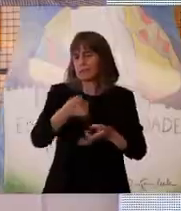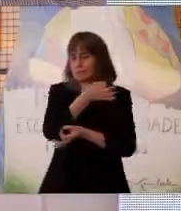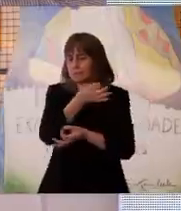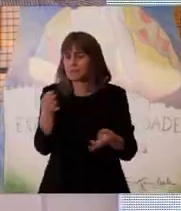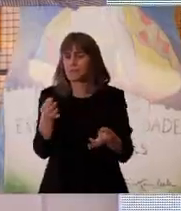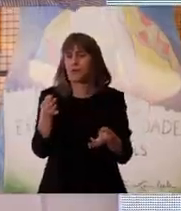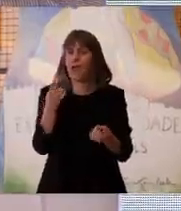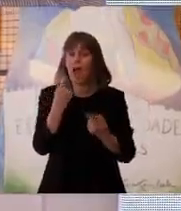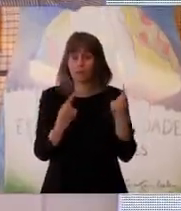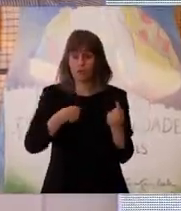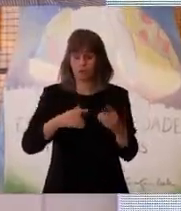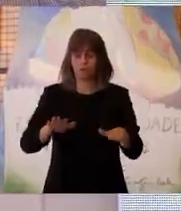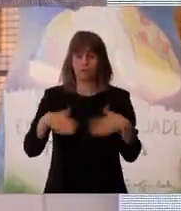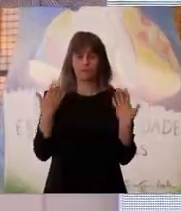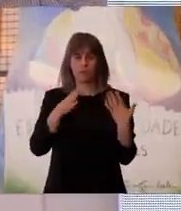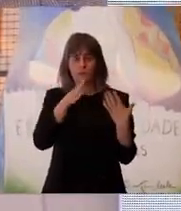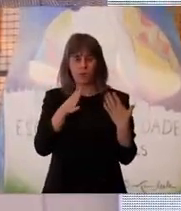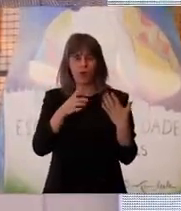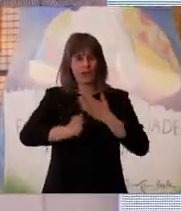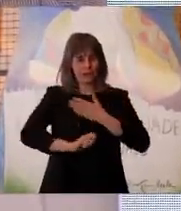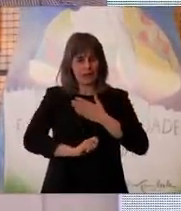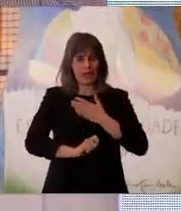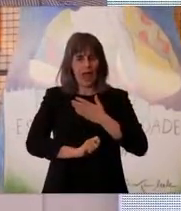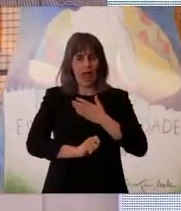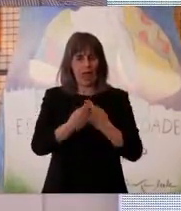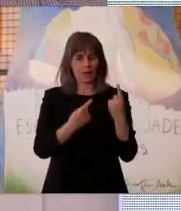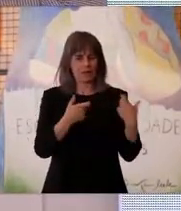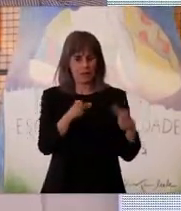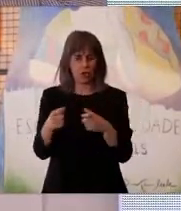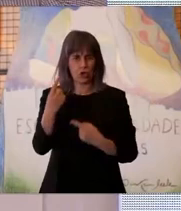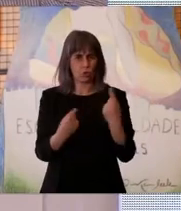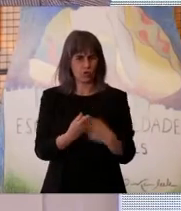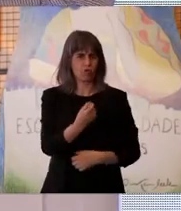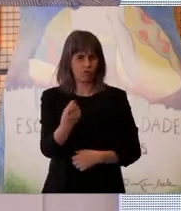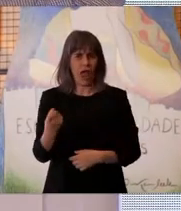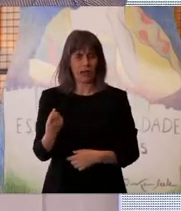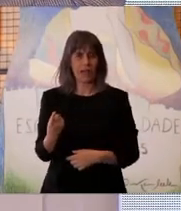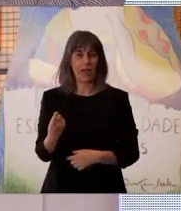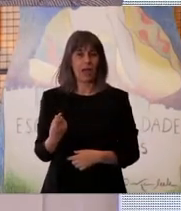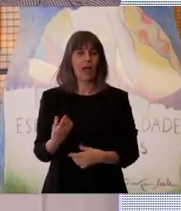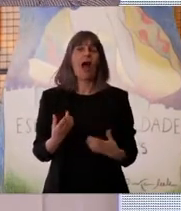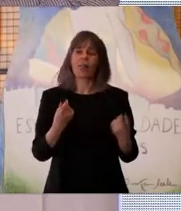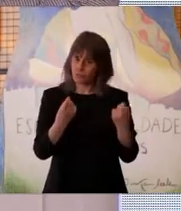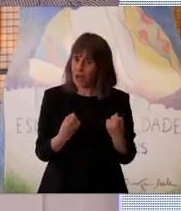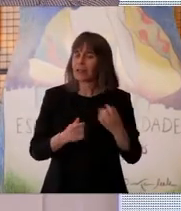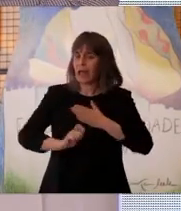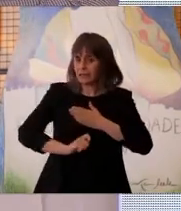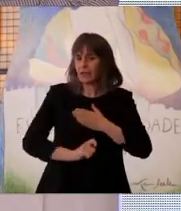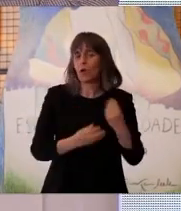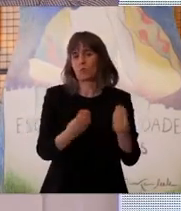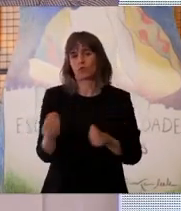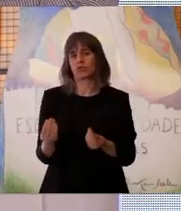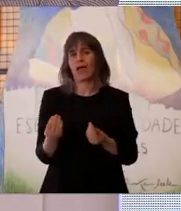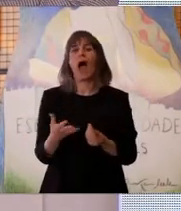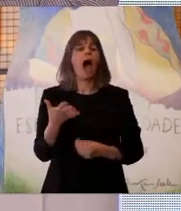llevaba tal a veces me sorprendo de la falta de estrategia de algunos sectores no del feminismo creo que hace falta mucha estrategia que hay mucha